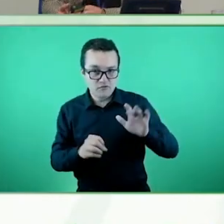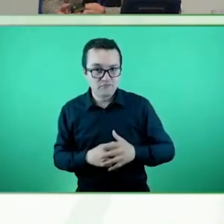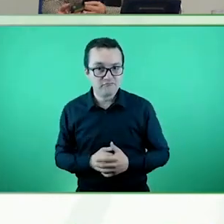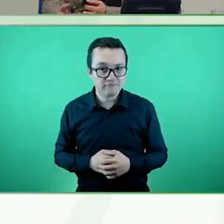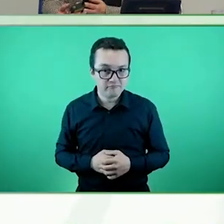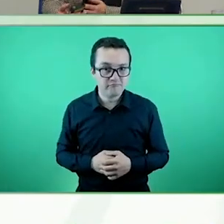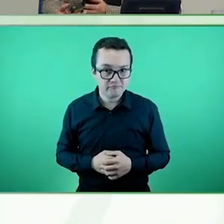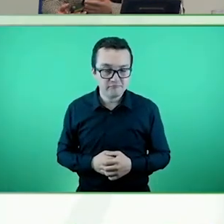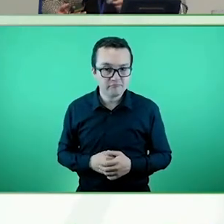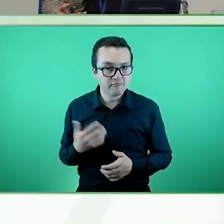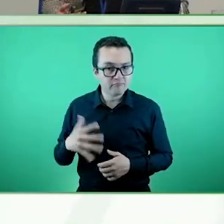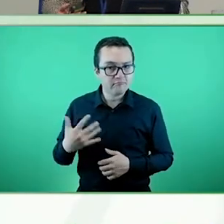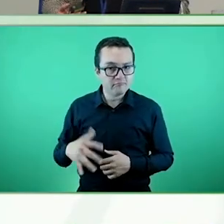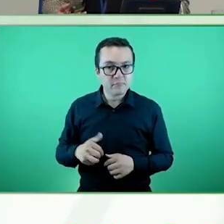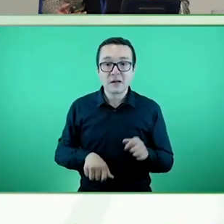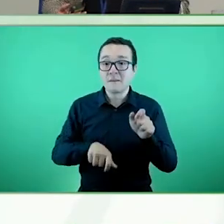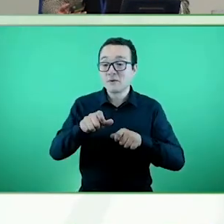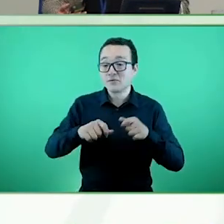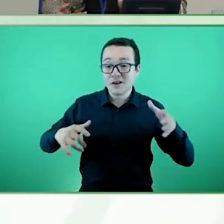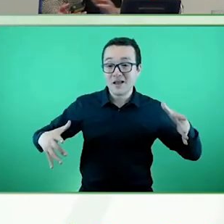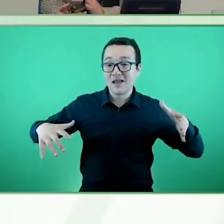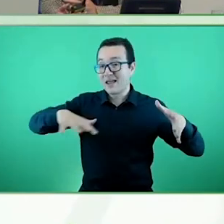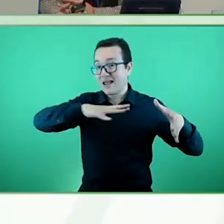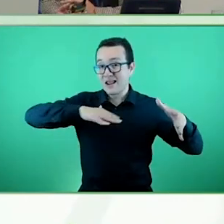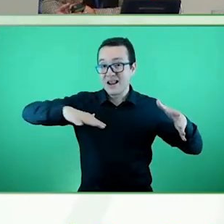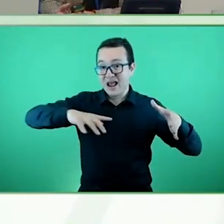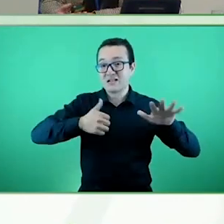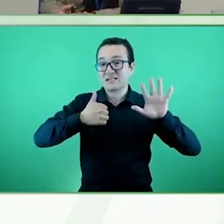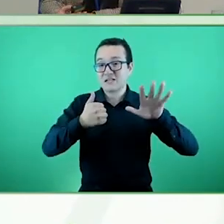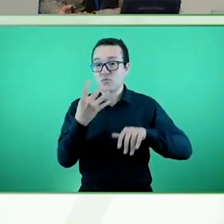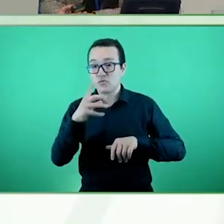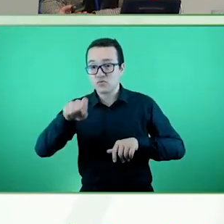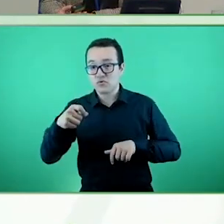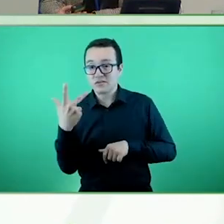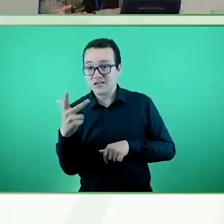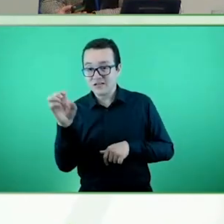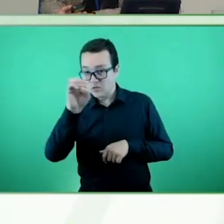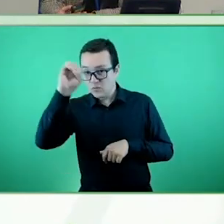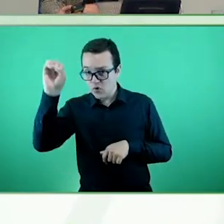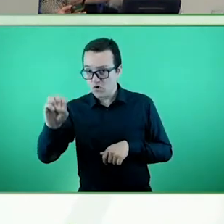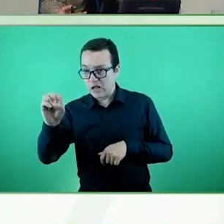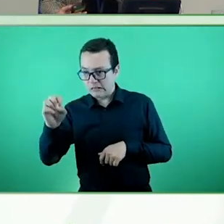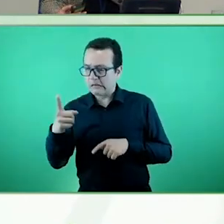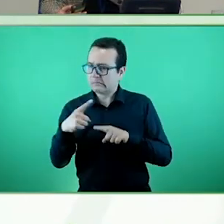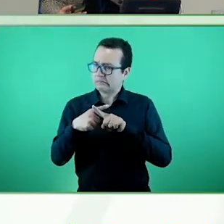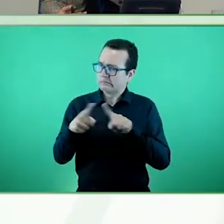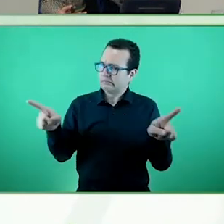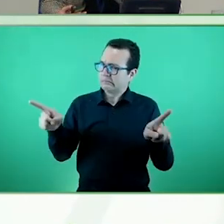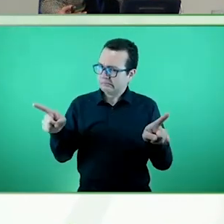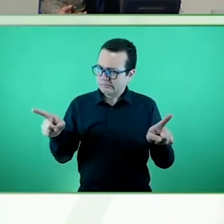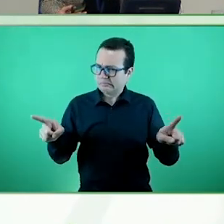de la población general es del 64,3%, vemos que la diferencia es muy importante.